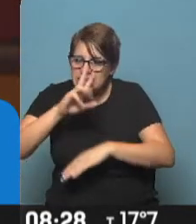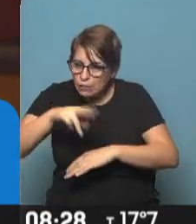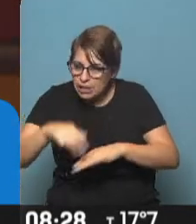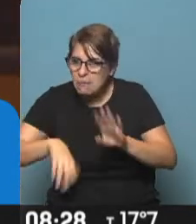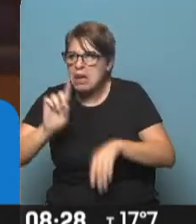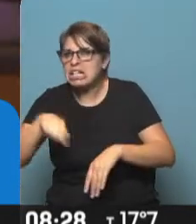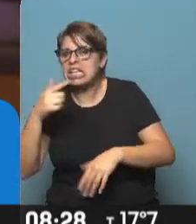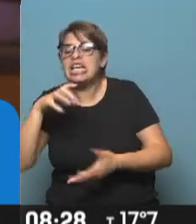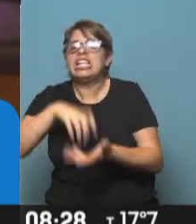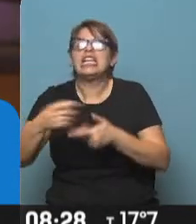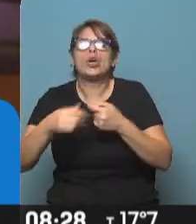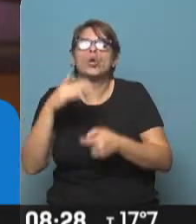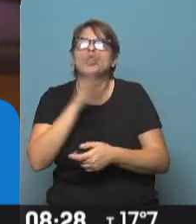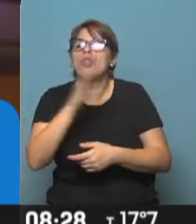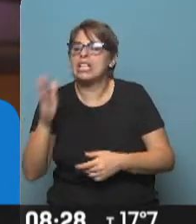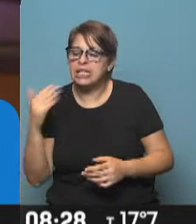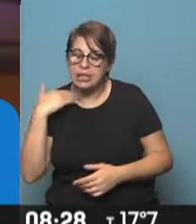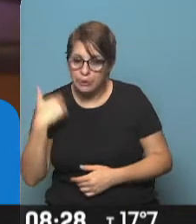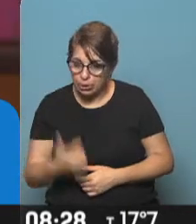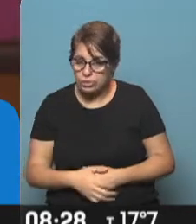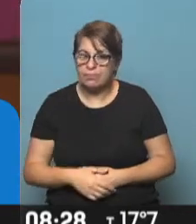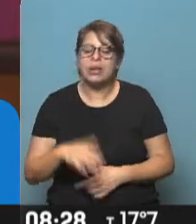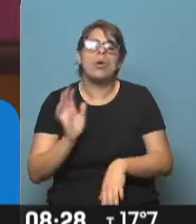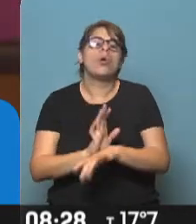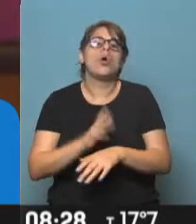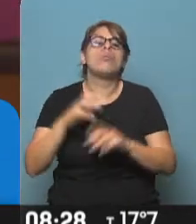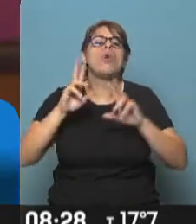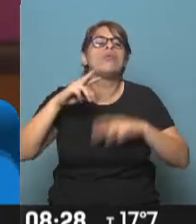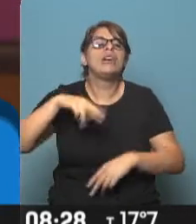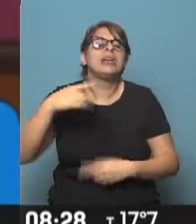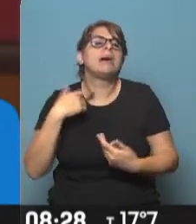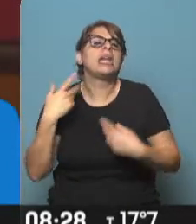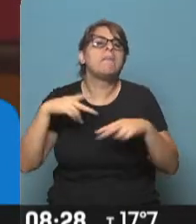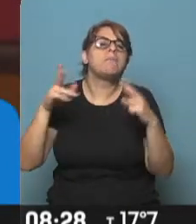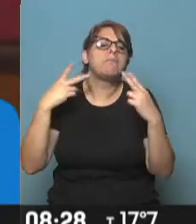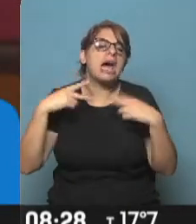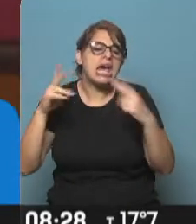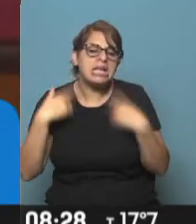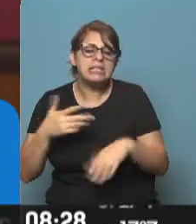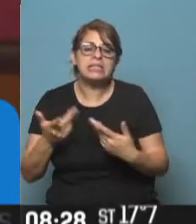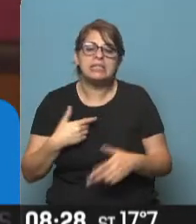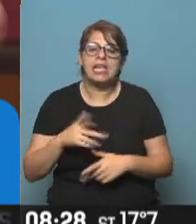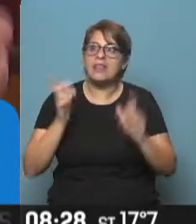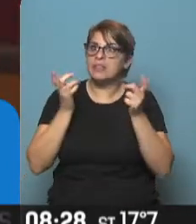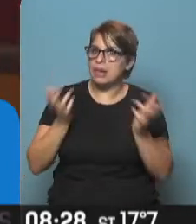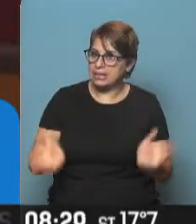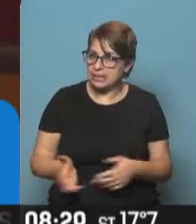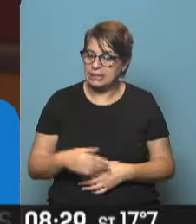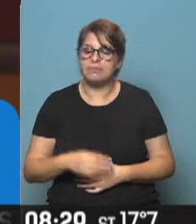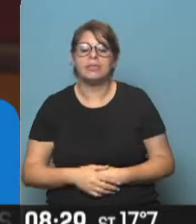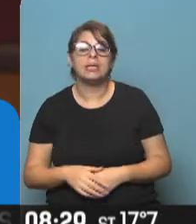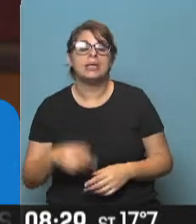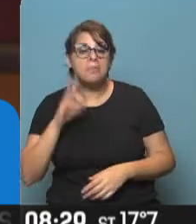no porque uno va como de paseo ocioso a la feria también va en actitud recreativa y este y ve